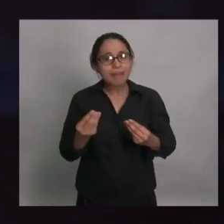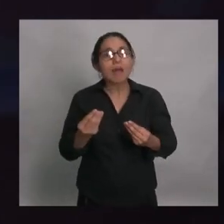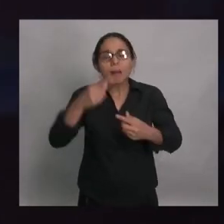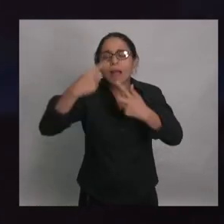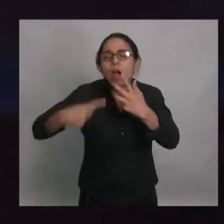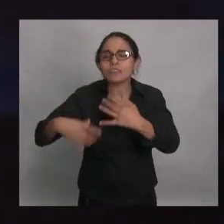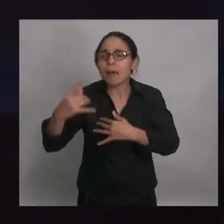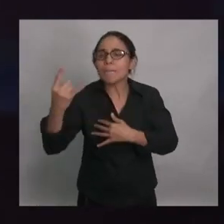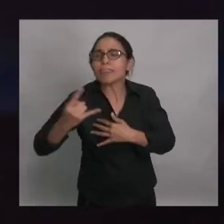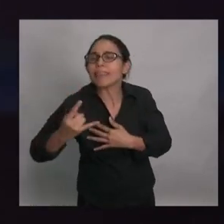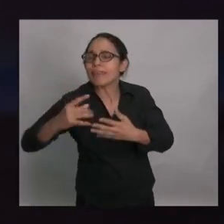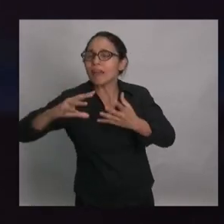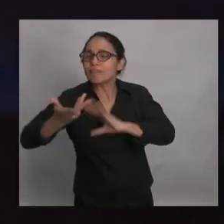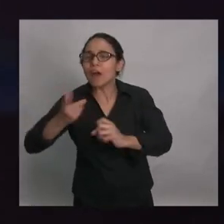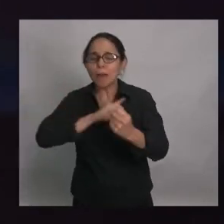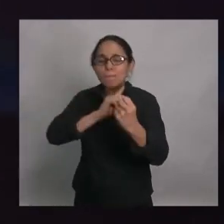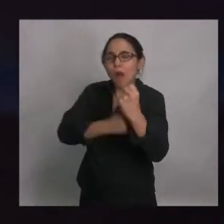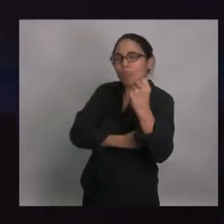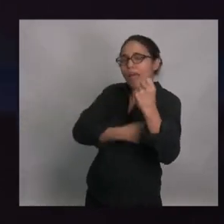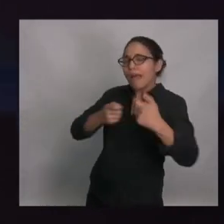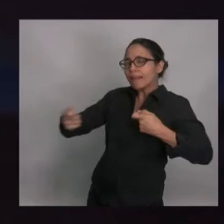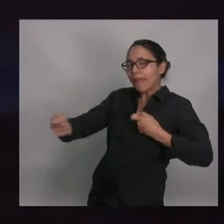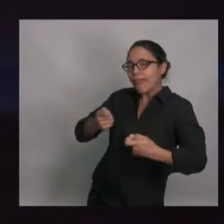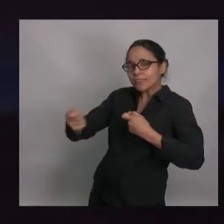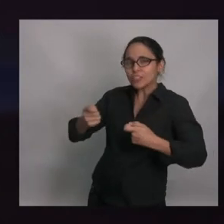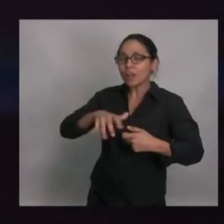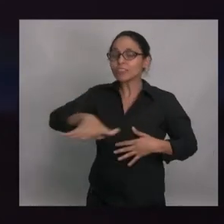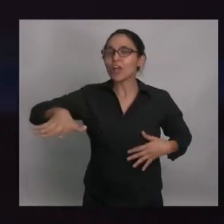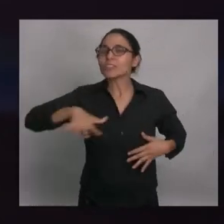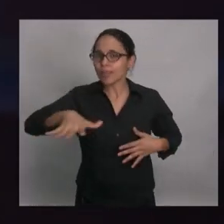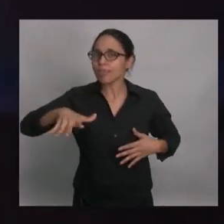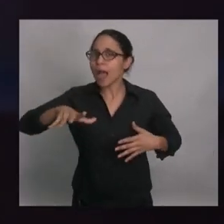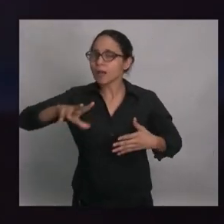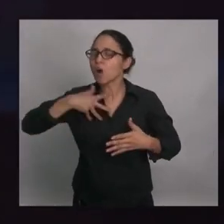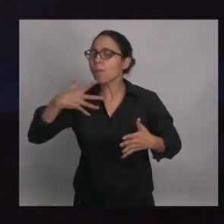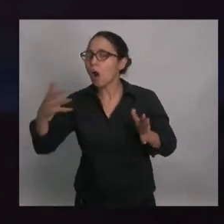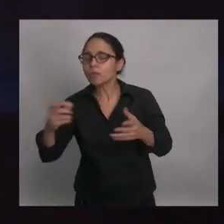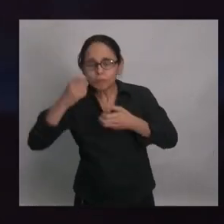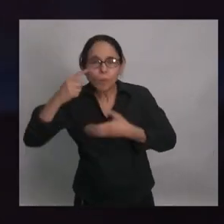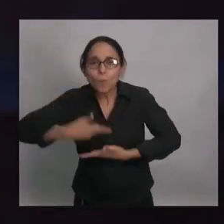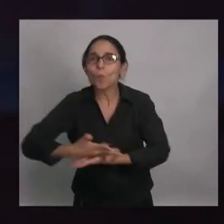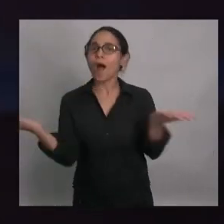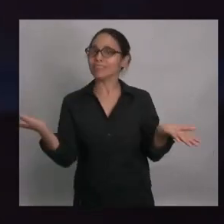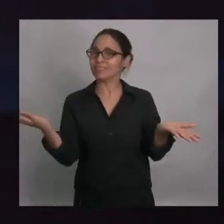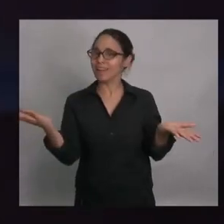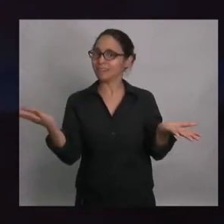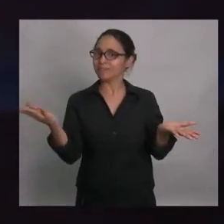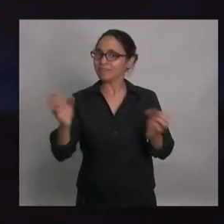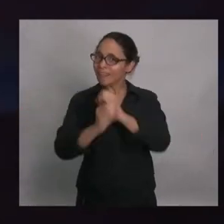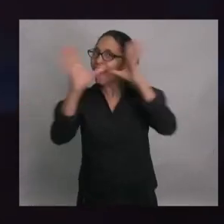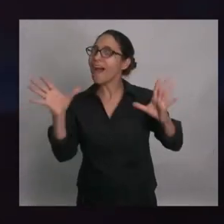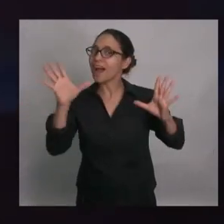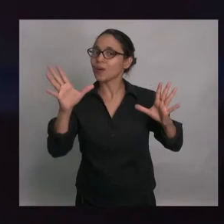las relaciones de fuerza que hay en las sociedades por eso cuando llegan gobiernos muy